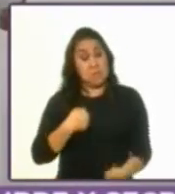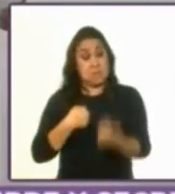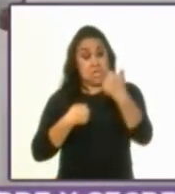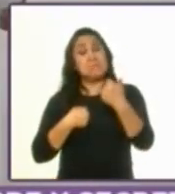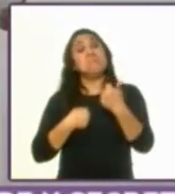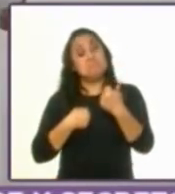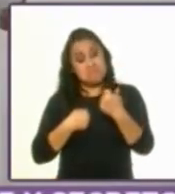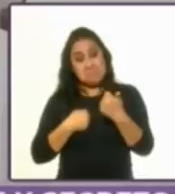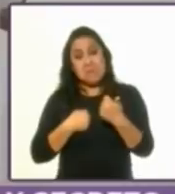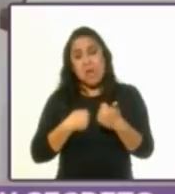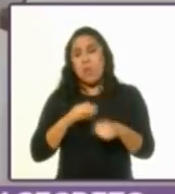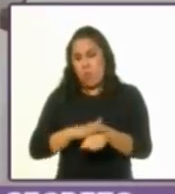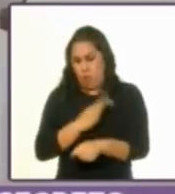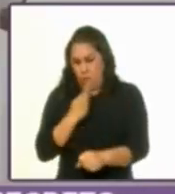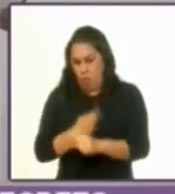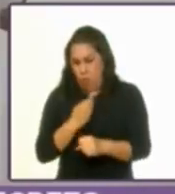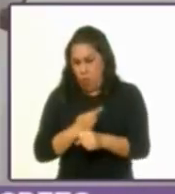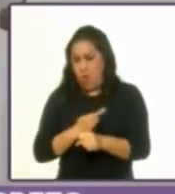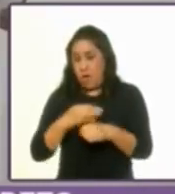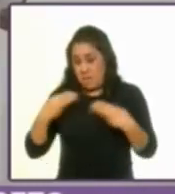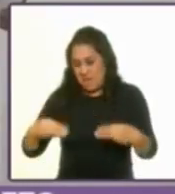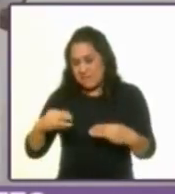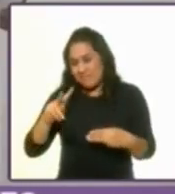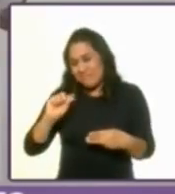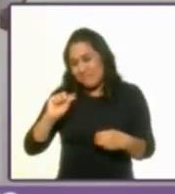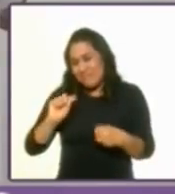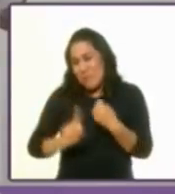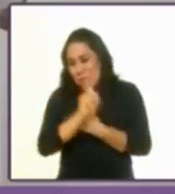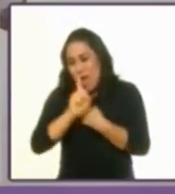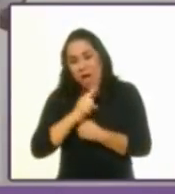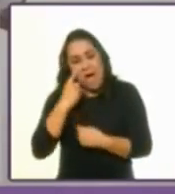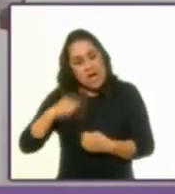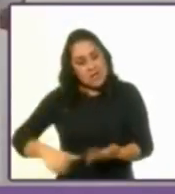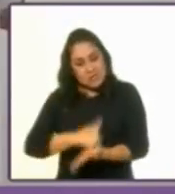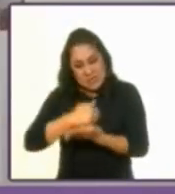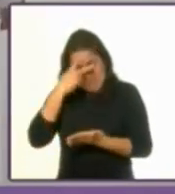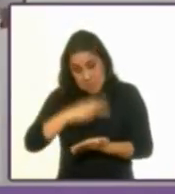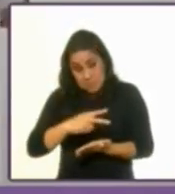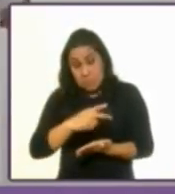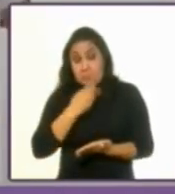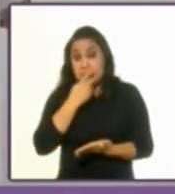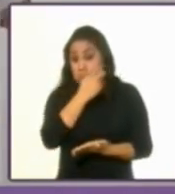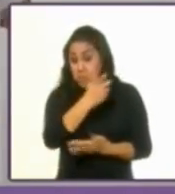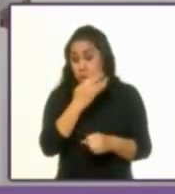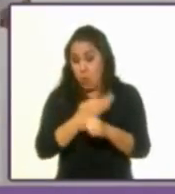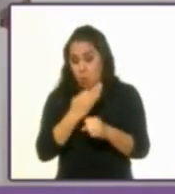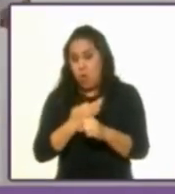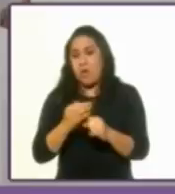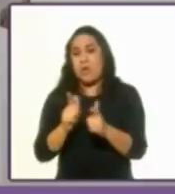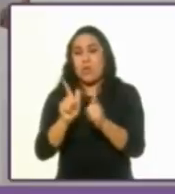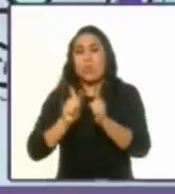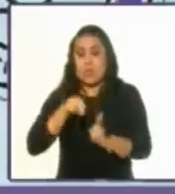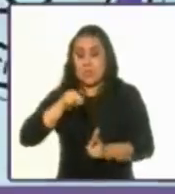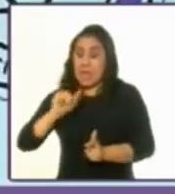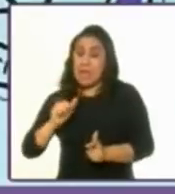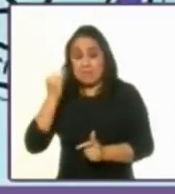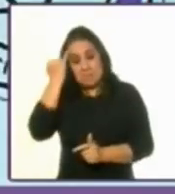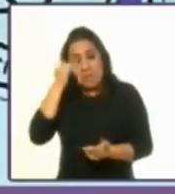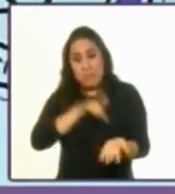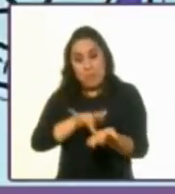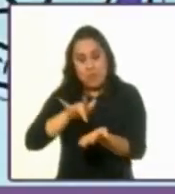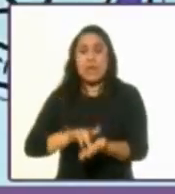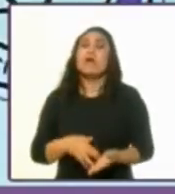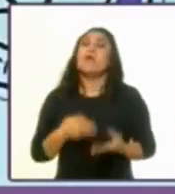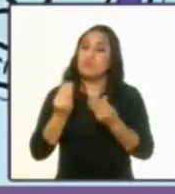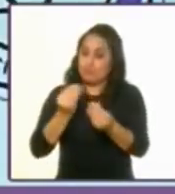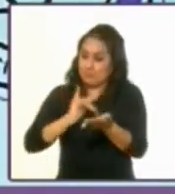es que los mercados son un poco un desastre en la ciudad de la propia para todos pero está en la plataforma del partido nueva alianza muchas